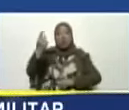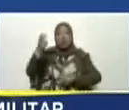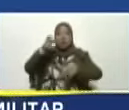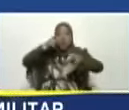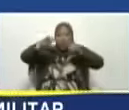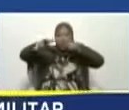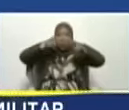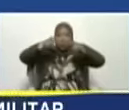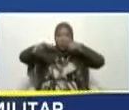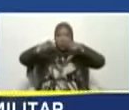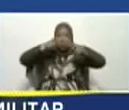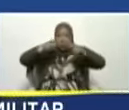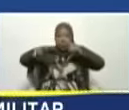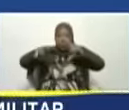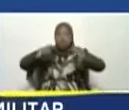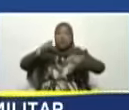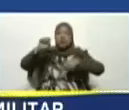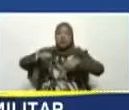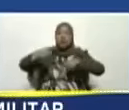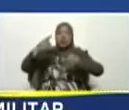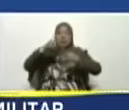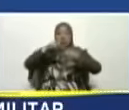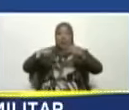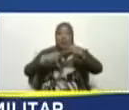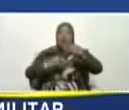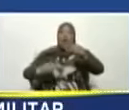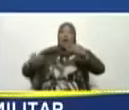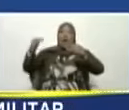supervisores ascienden en este acto.